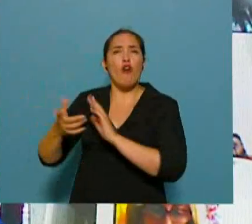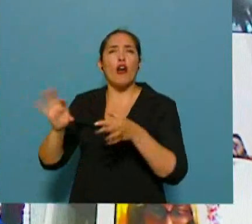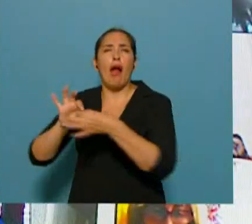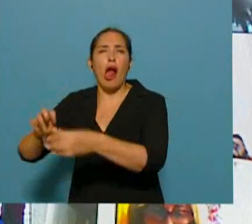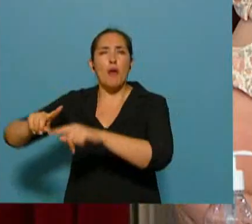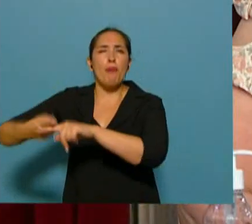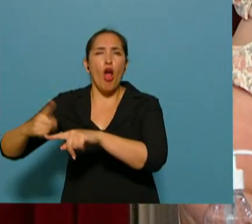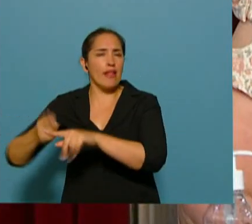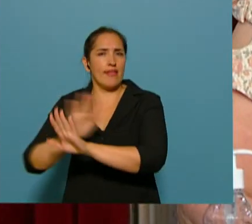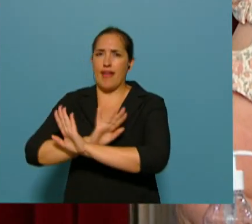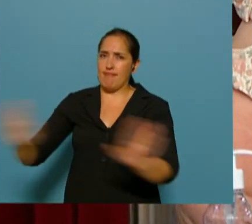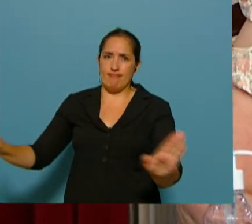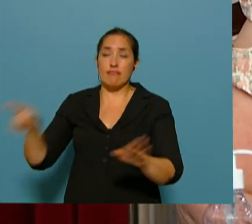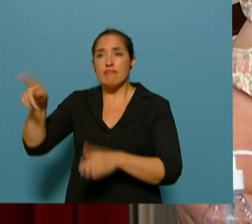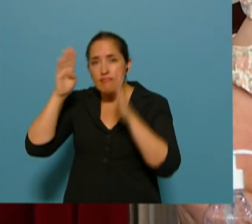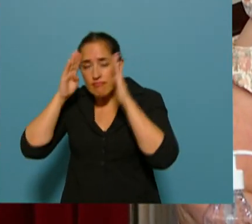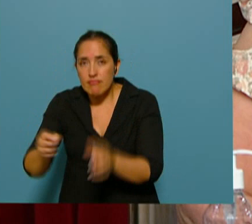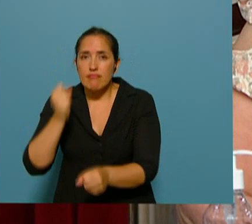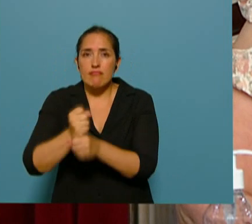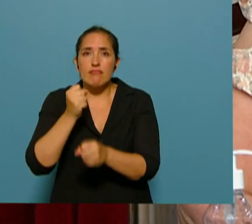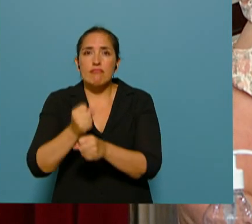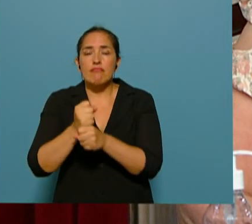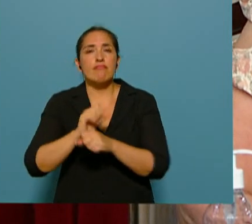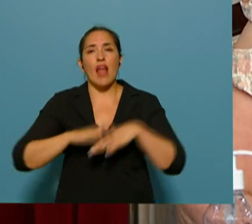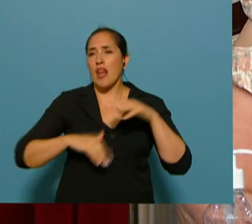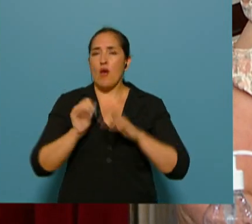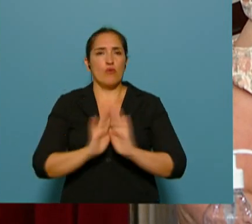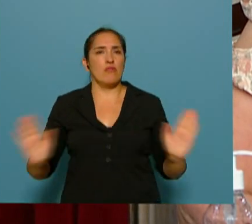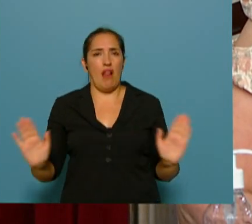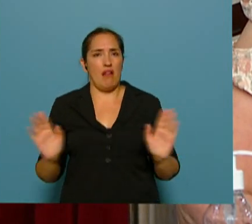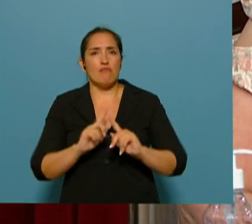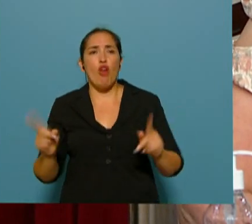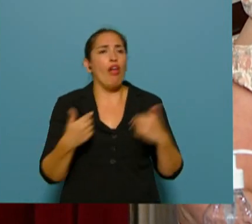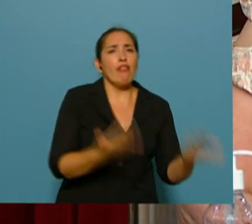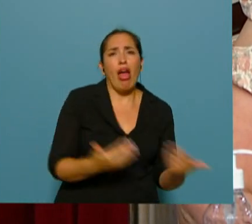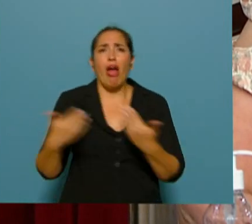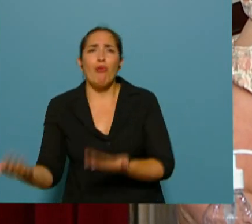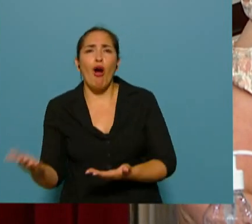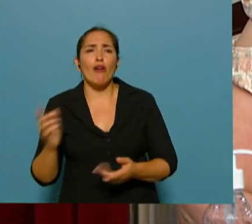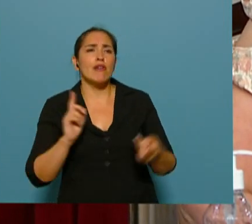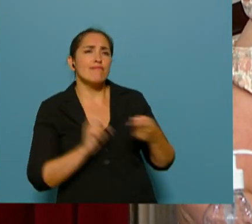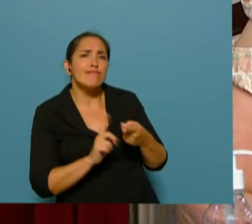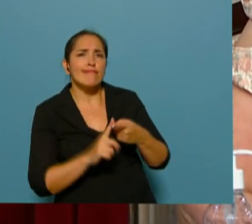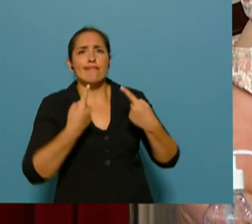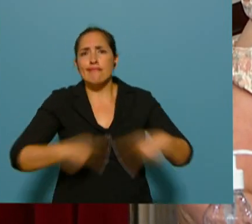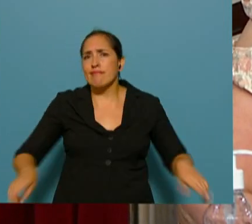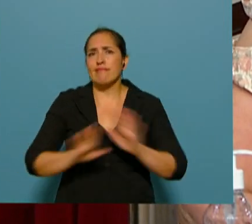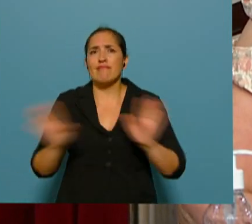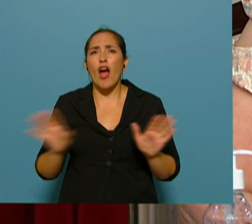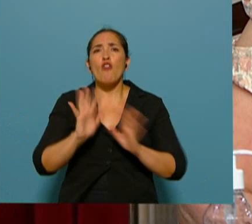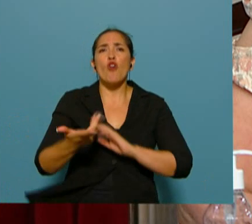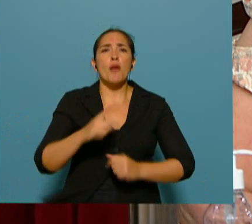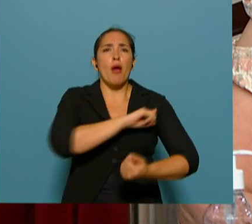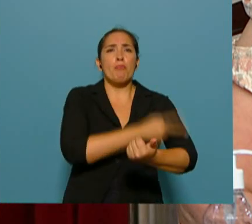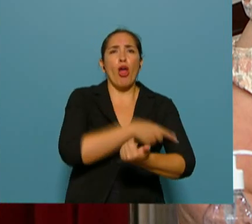capaces magistrados lleguen a ocupar sus funciones sin condicionamientos, sin favores que devolver y sin la contaminación de